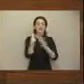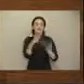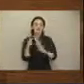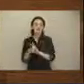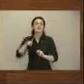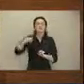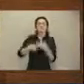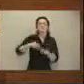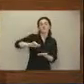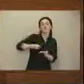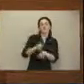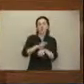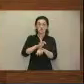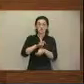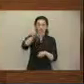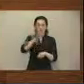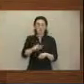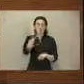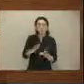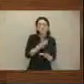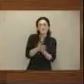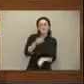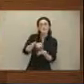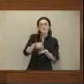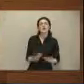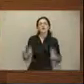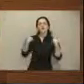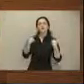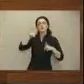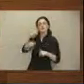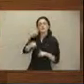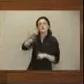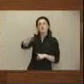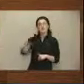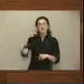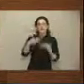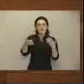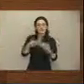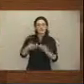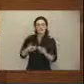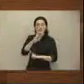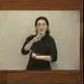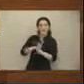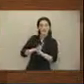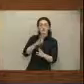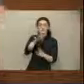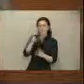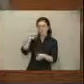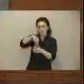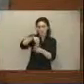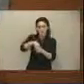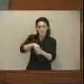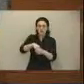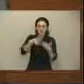luego firmará el consejero y por eso le pedimos que exija responsabilidades a los redactores de sus respuestas, pues en ellas se contienen